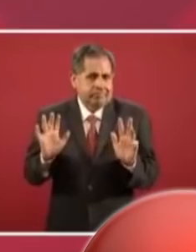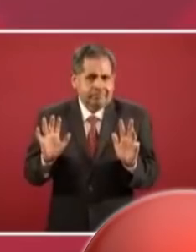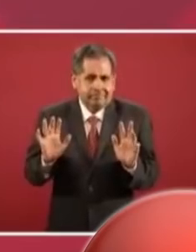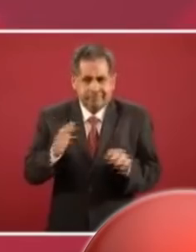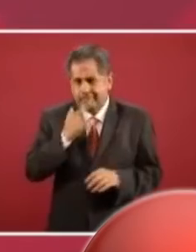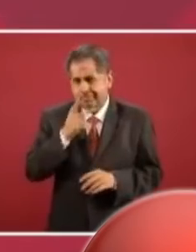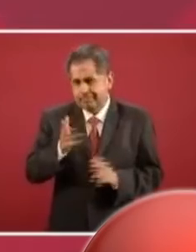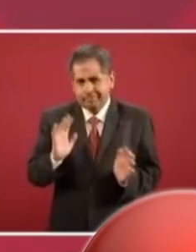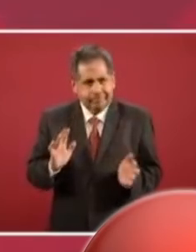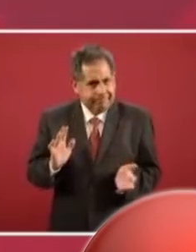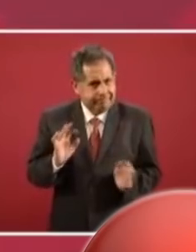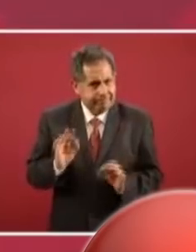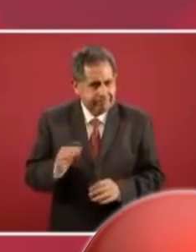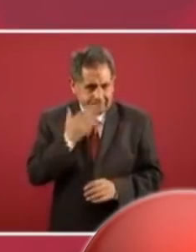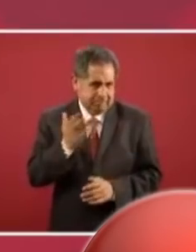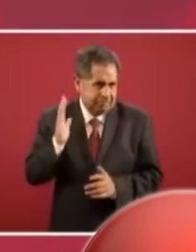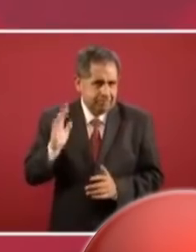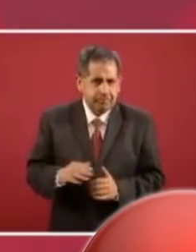y no